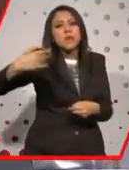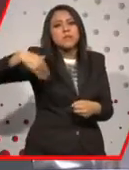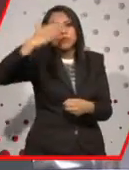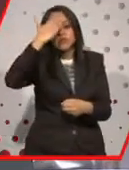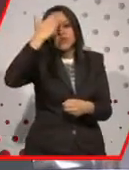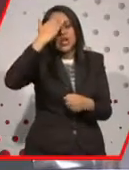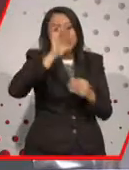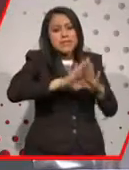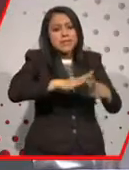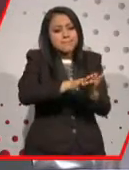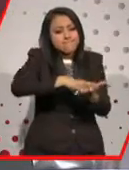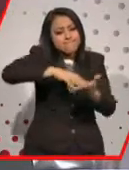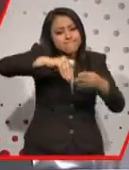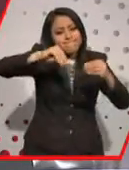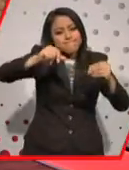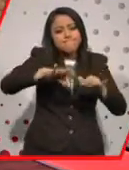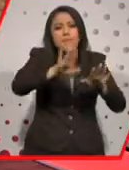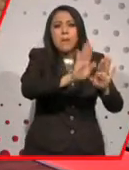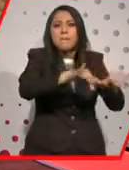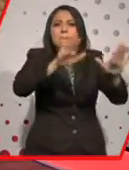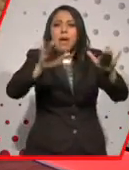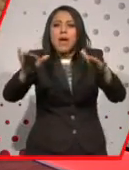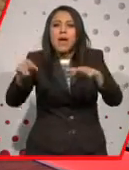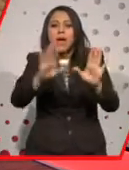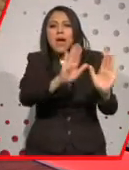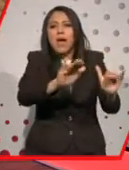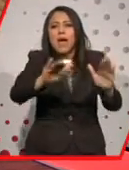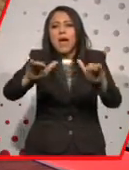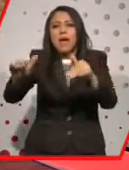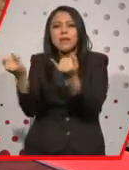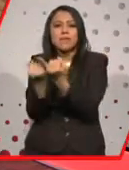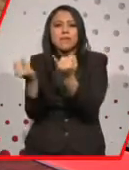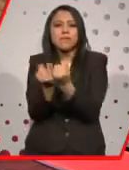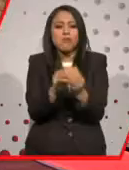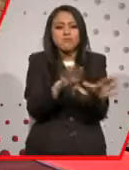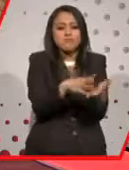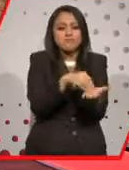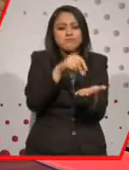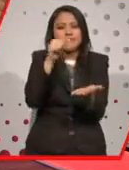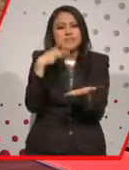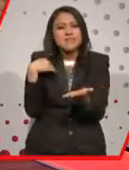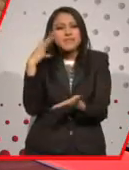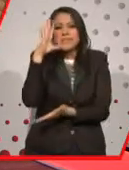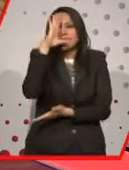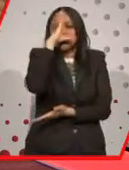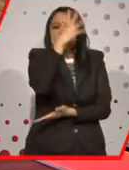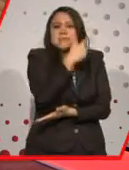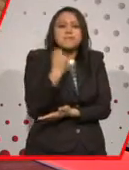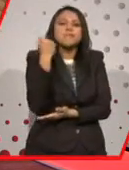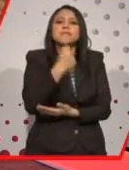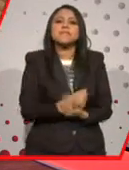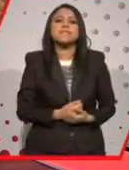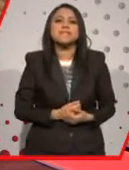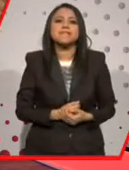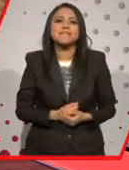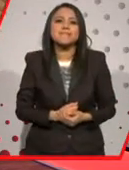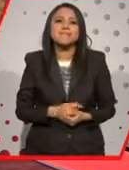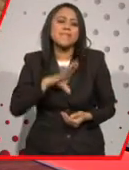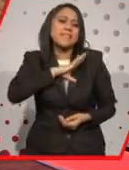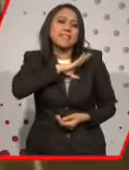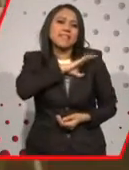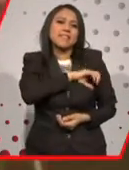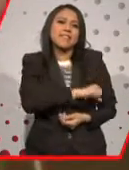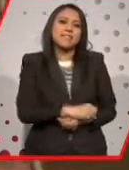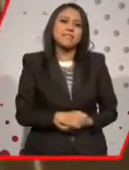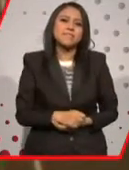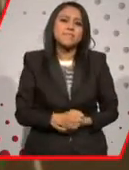mar, la muralla, rodear, la historia que platica la gente que vive. Sí. Ya vive muy poca gente dentro de la muralla, ¿no? Ya Mira, toda